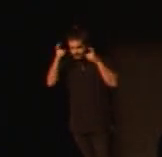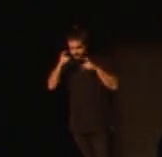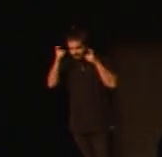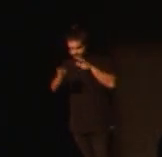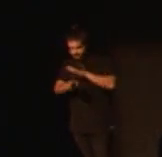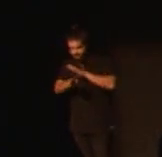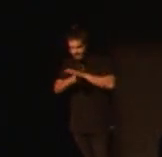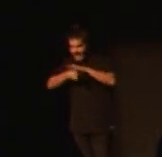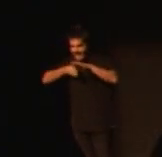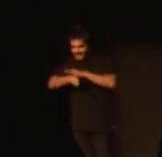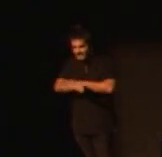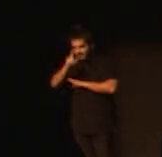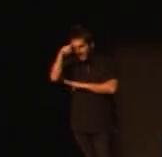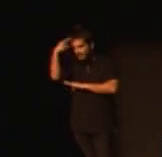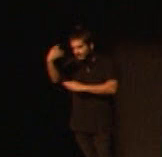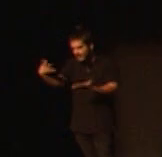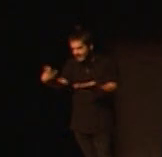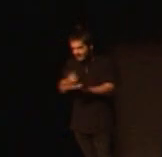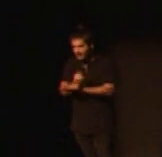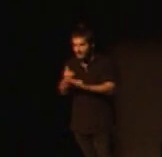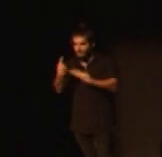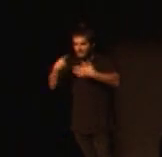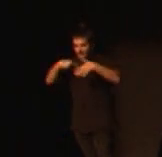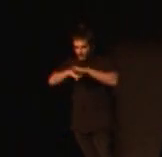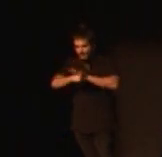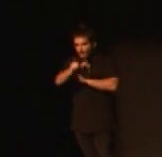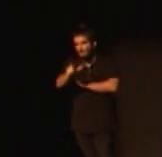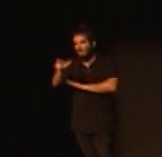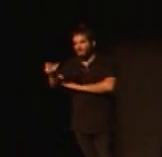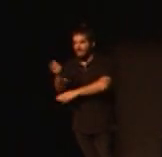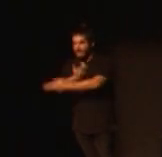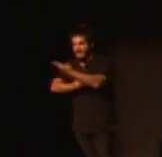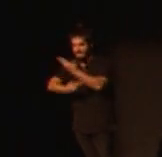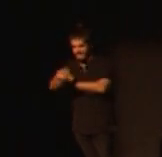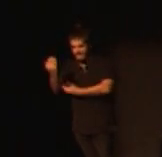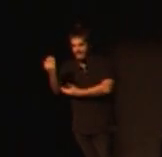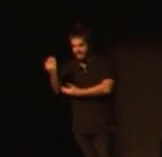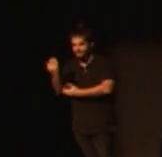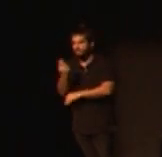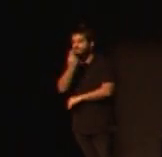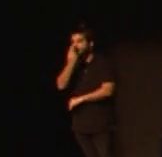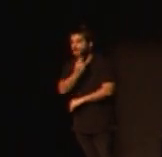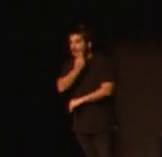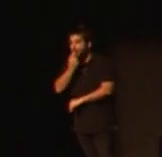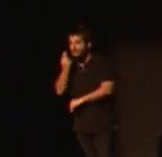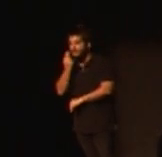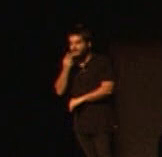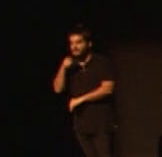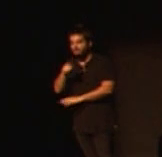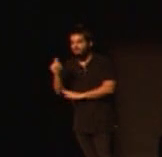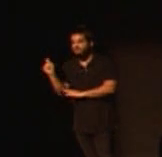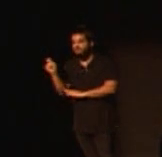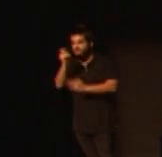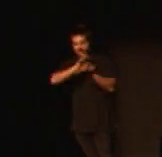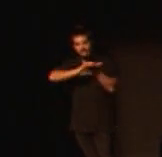a la cultura de todos, incluyendo en su día a día las personas con discapacidad. Un compromiso que le ha llevado a rotular en